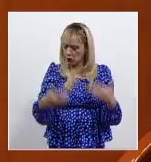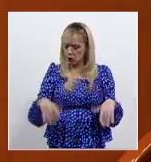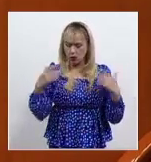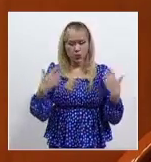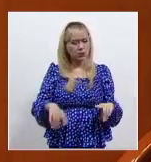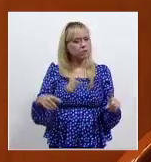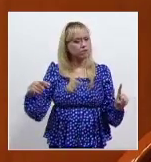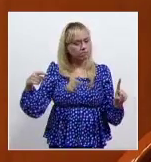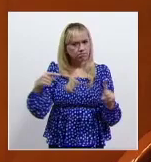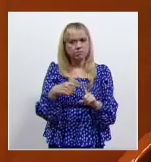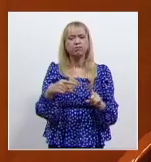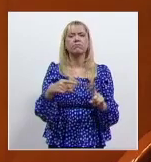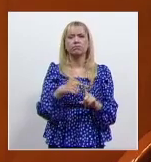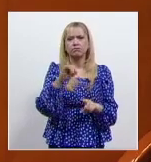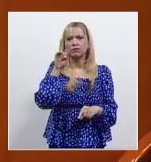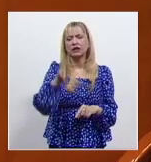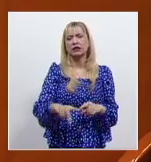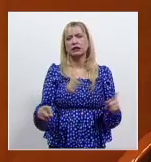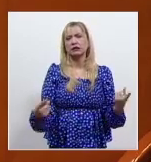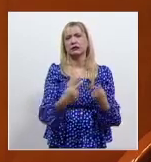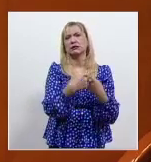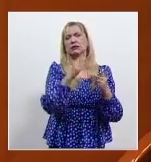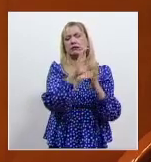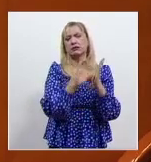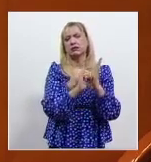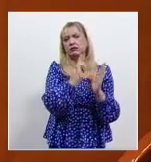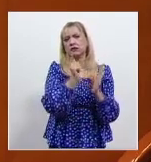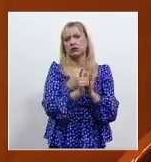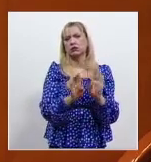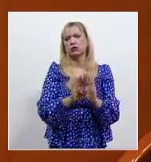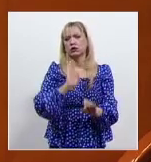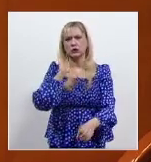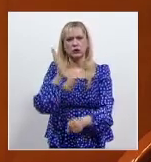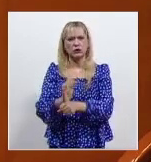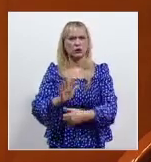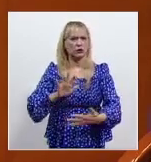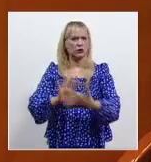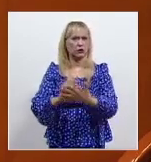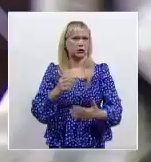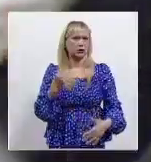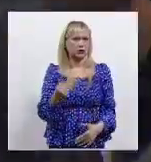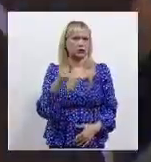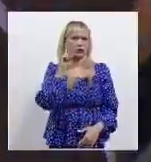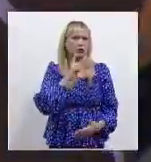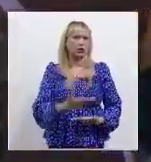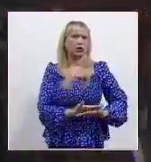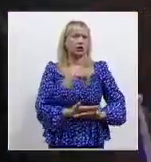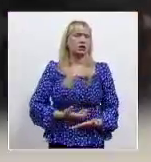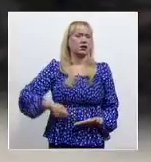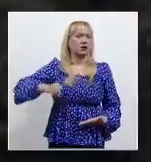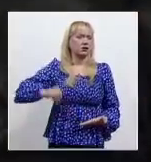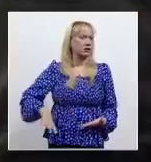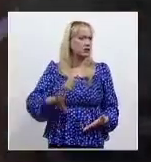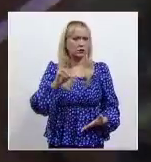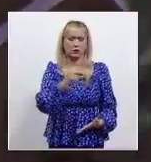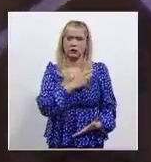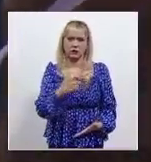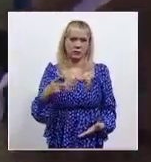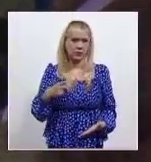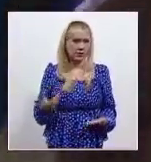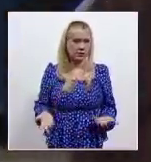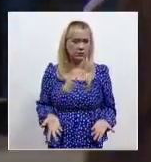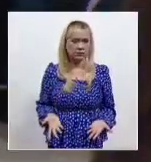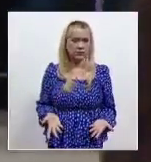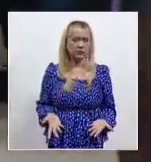esta inconstitucionalidad de la criminalización absoluta del aborto. Añadieron que dicha